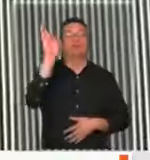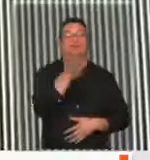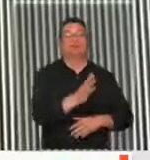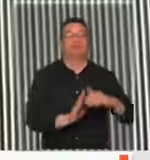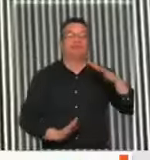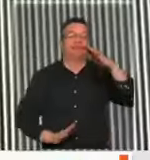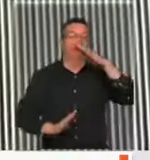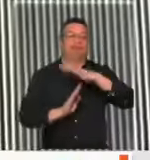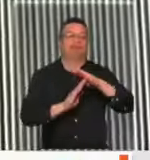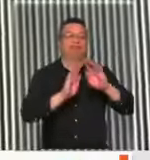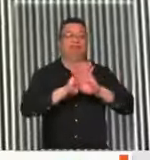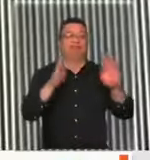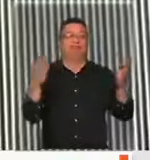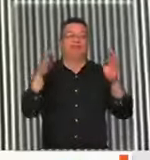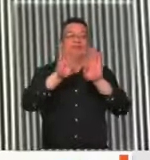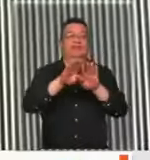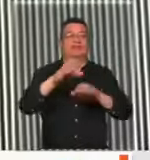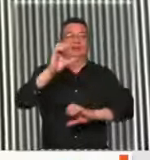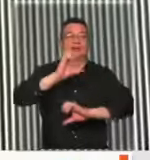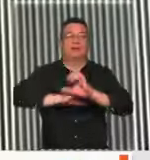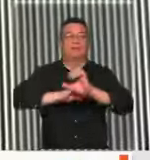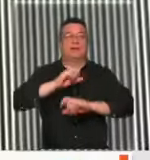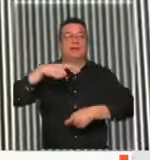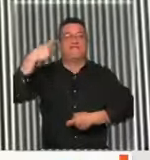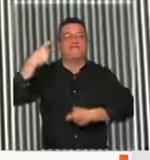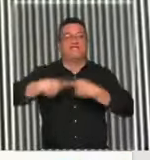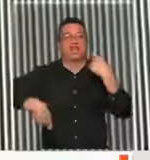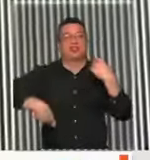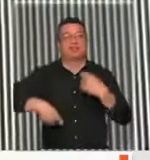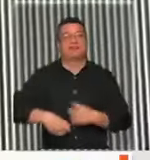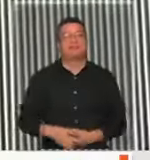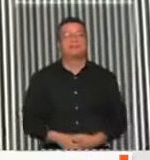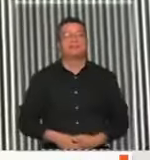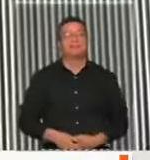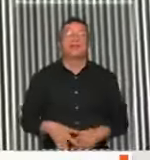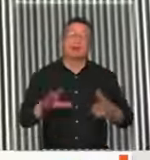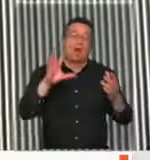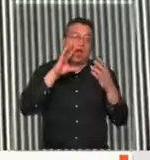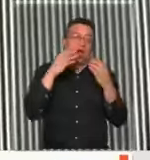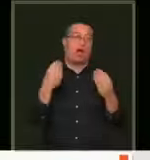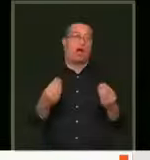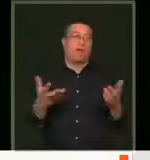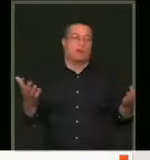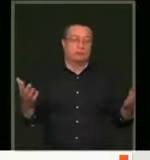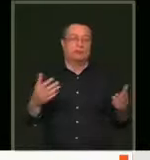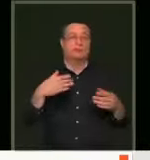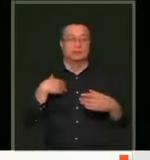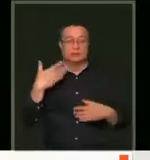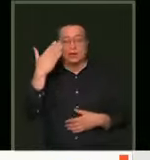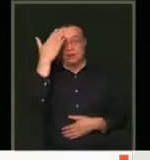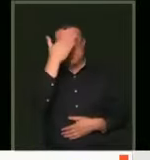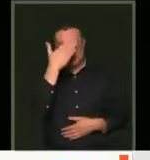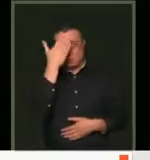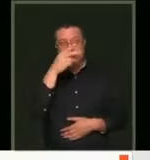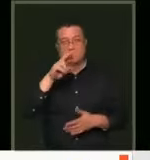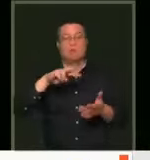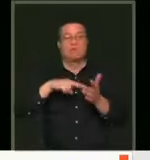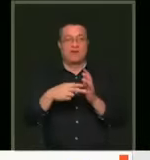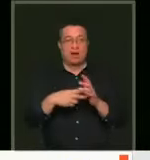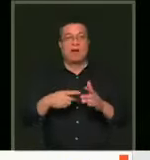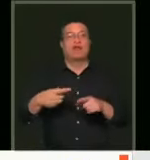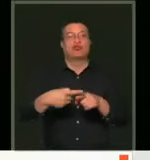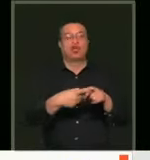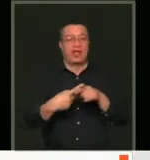indefinida de las tareas de esta siderúrgica. Mónica, Ramón. Por supuesto, Pablo, una gran preocupación por la crisis social económica que